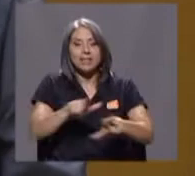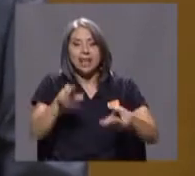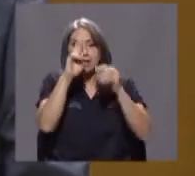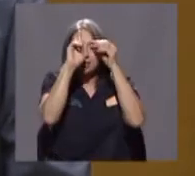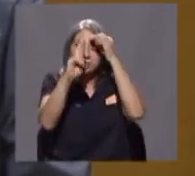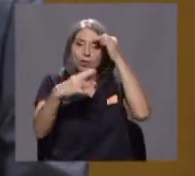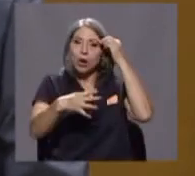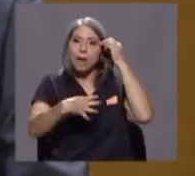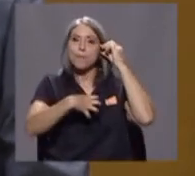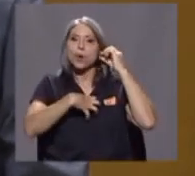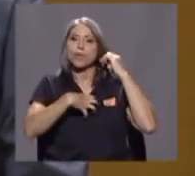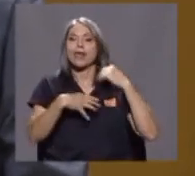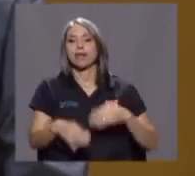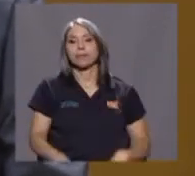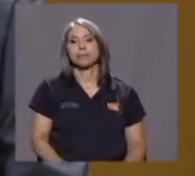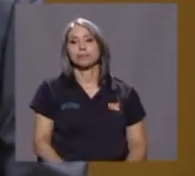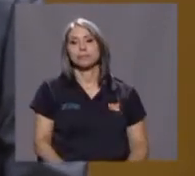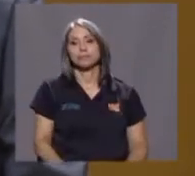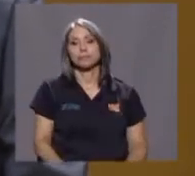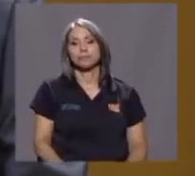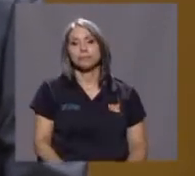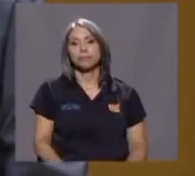Hay algo interesante de